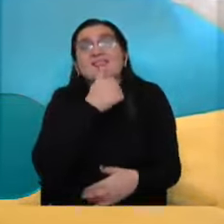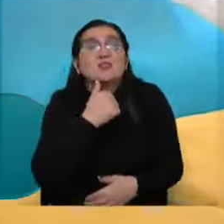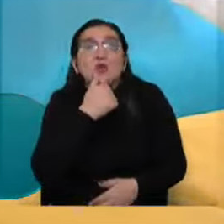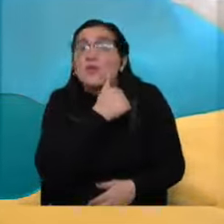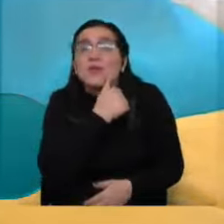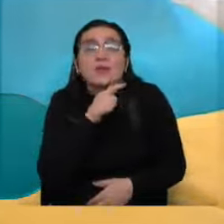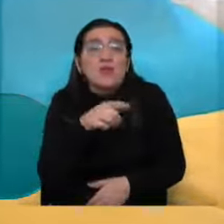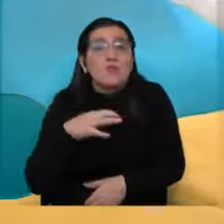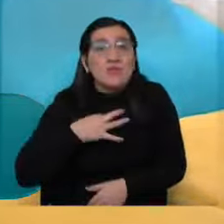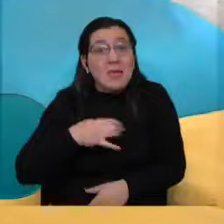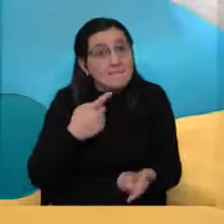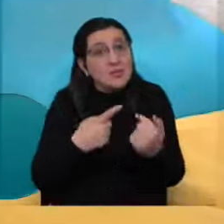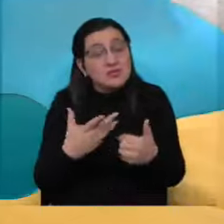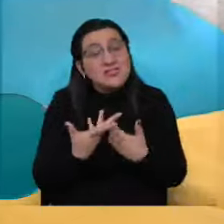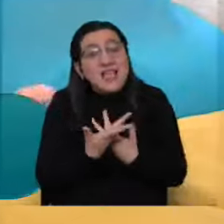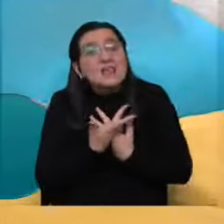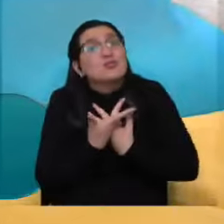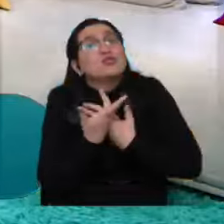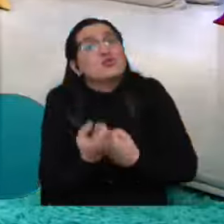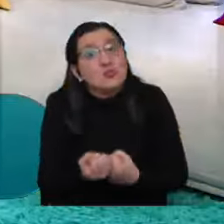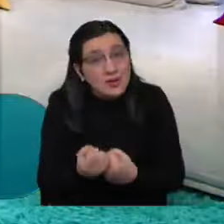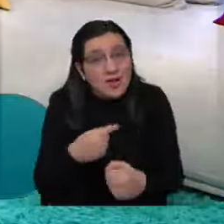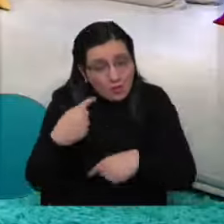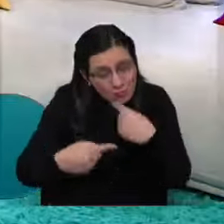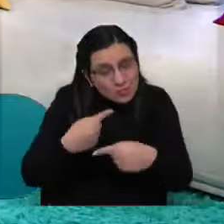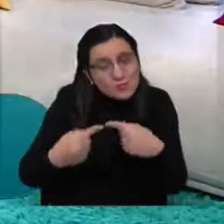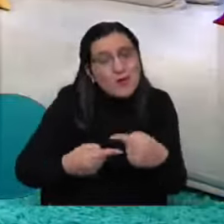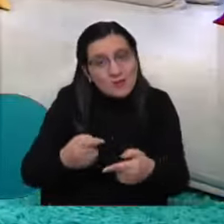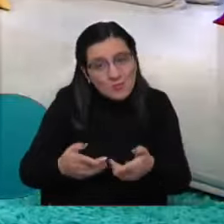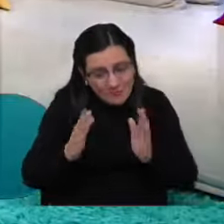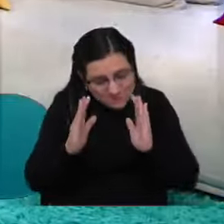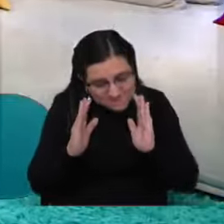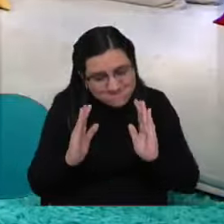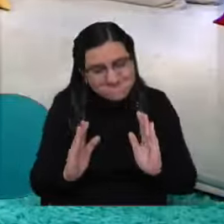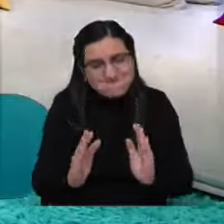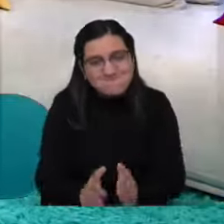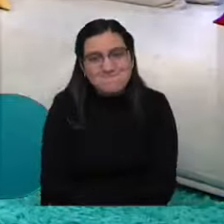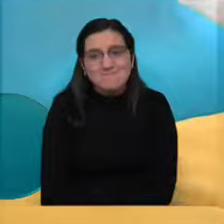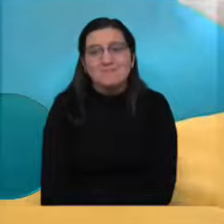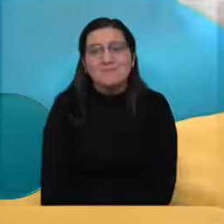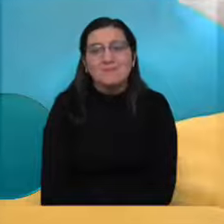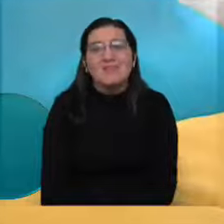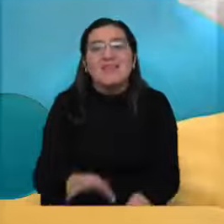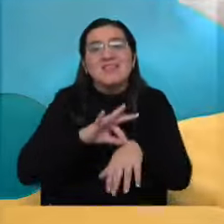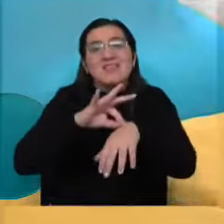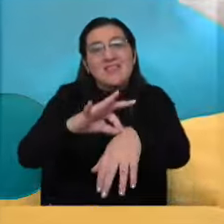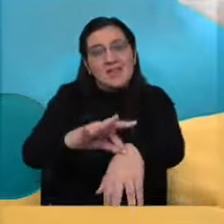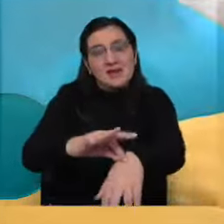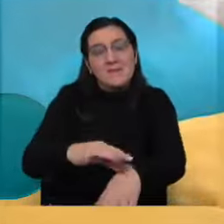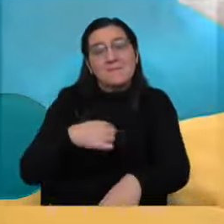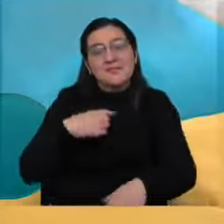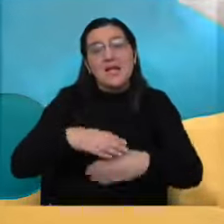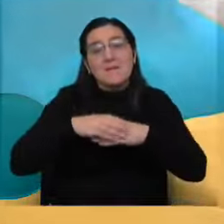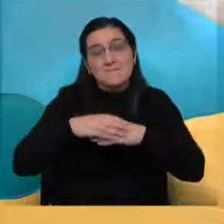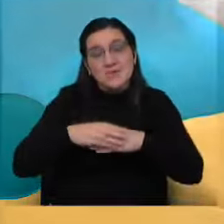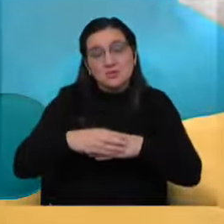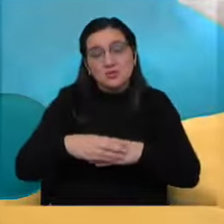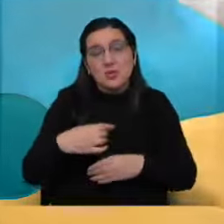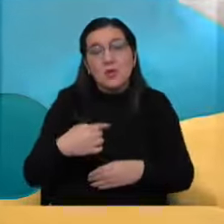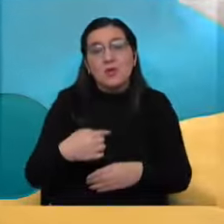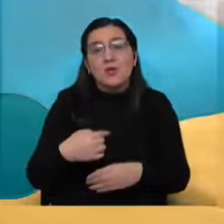este te ayuda a seguir el Caminito derecho por ir para algún lado no remar en círculos O sea que para mí mis amigos mis amigas